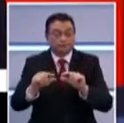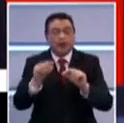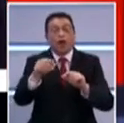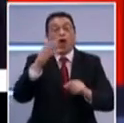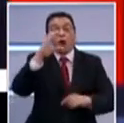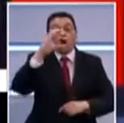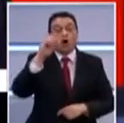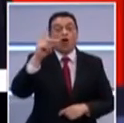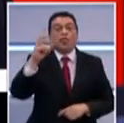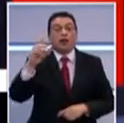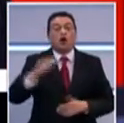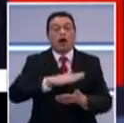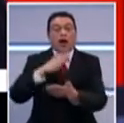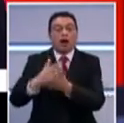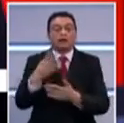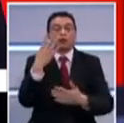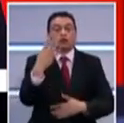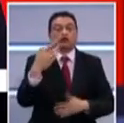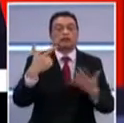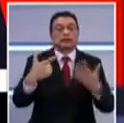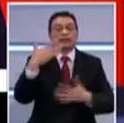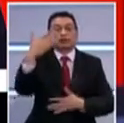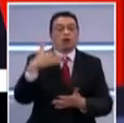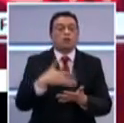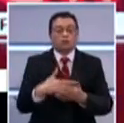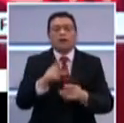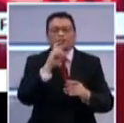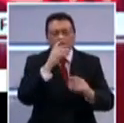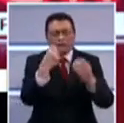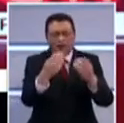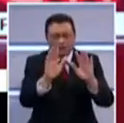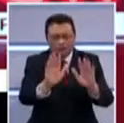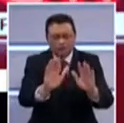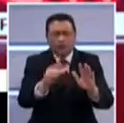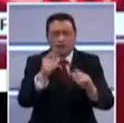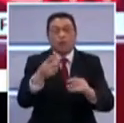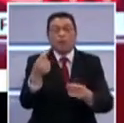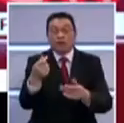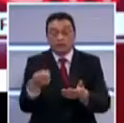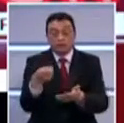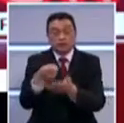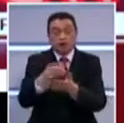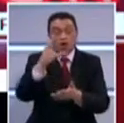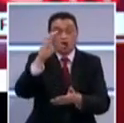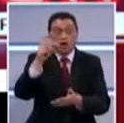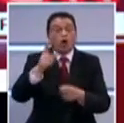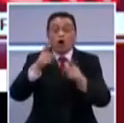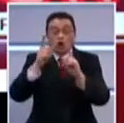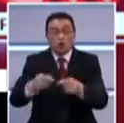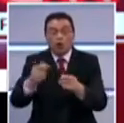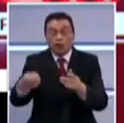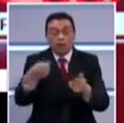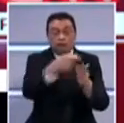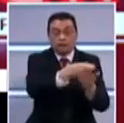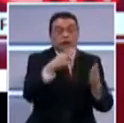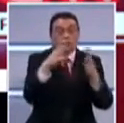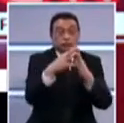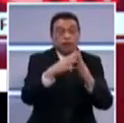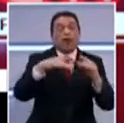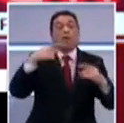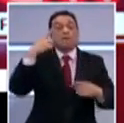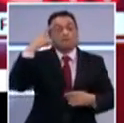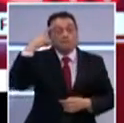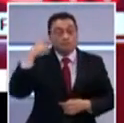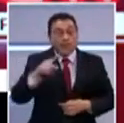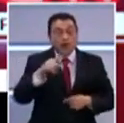que puede llegar hasta 476 correctamente la plata cover que se lo tiene que entregar igual al fondo de las fuerzas armadas luego se dice